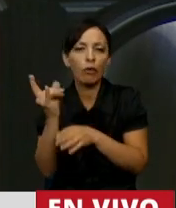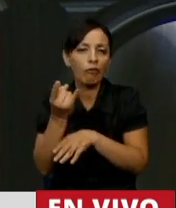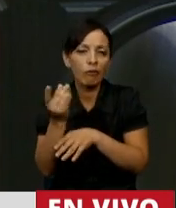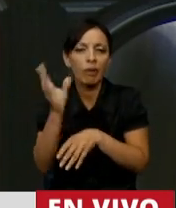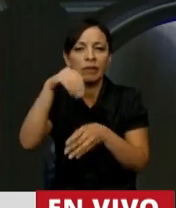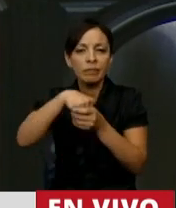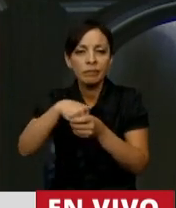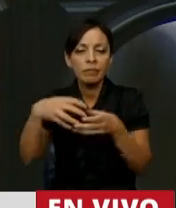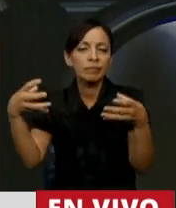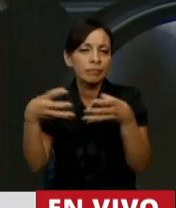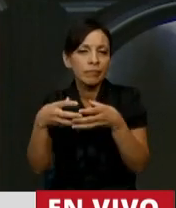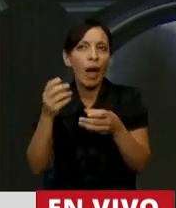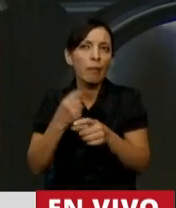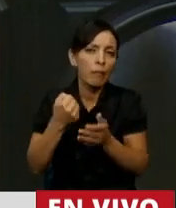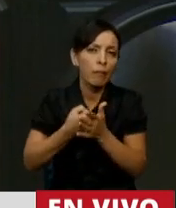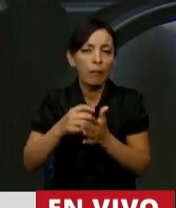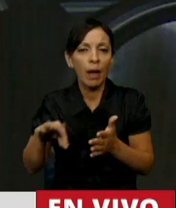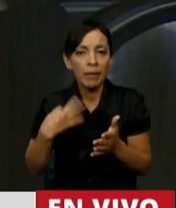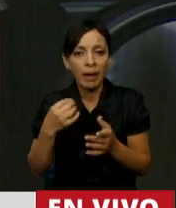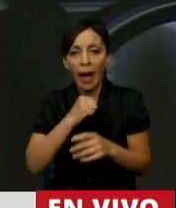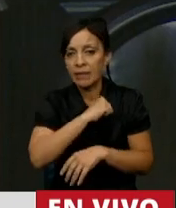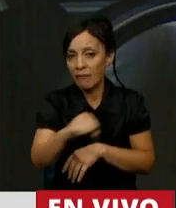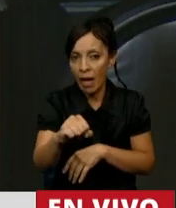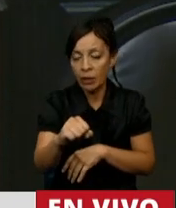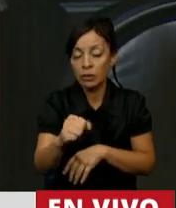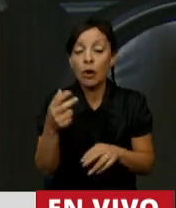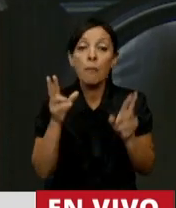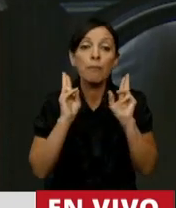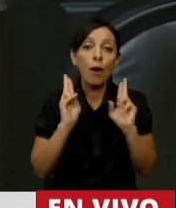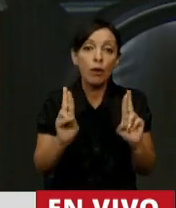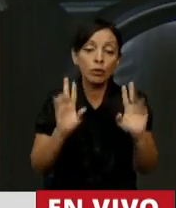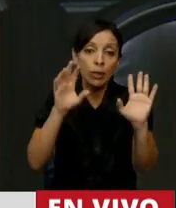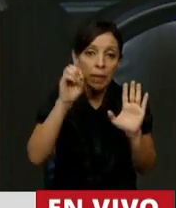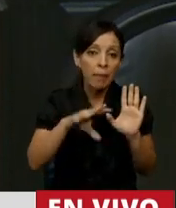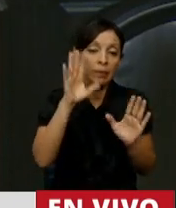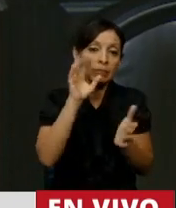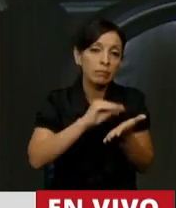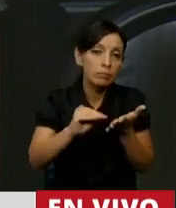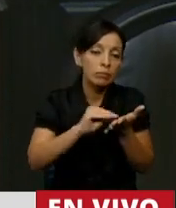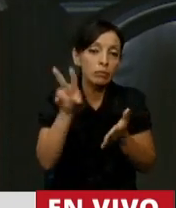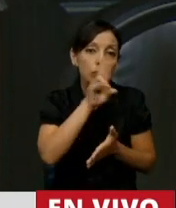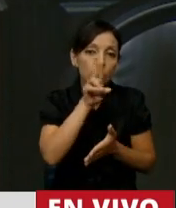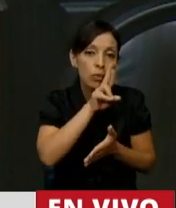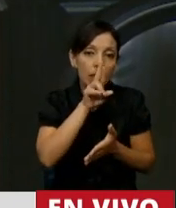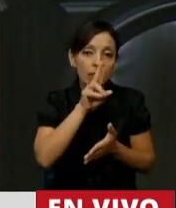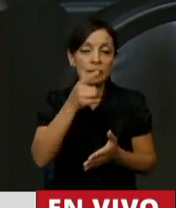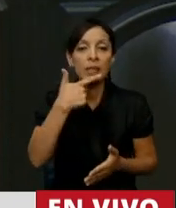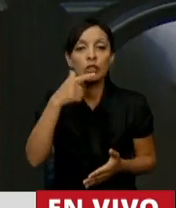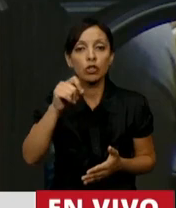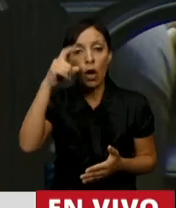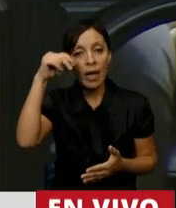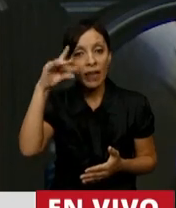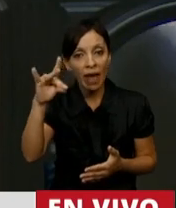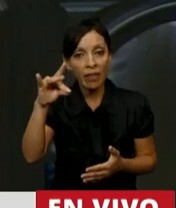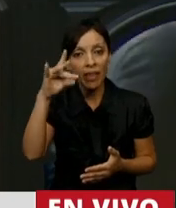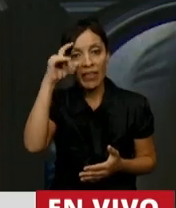la estafaron menos mal que apareció una abogada feminista soledad de esa y la